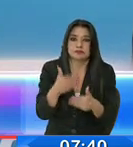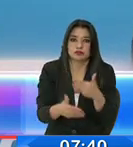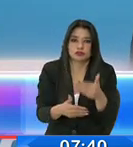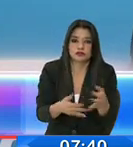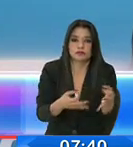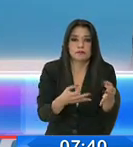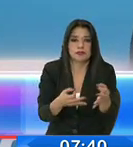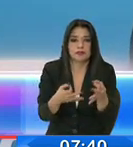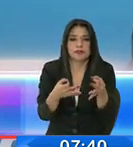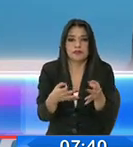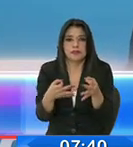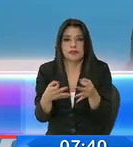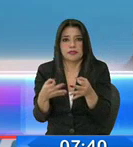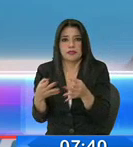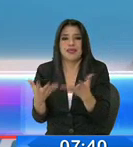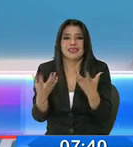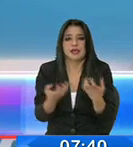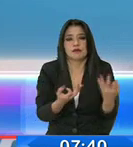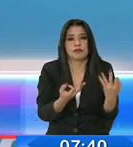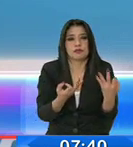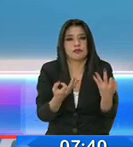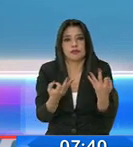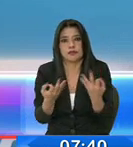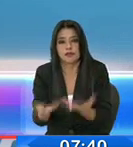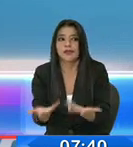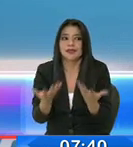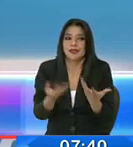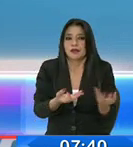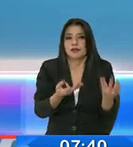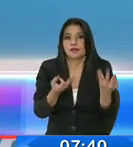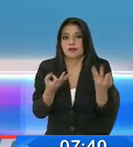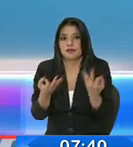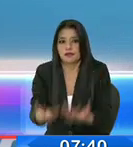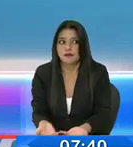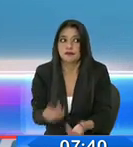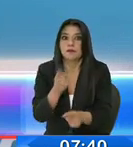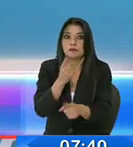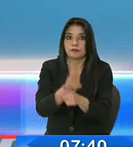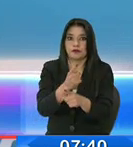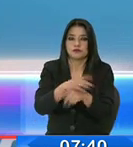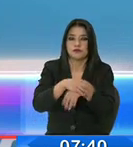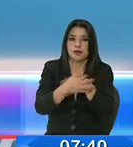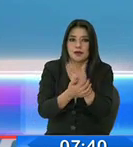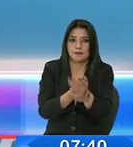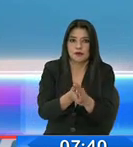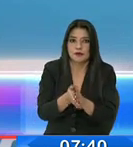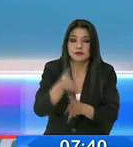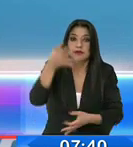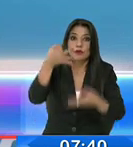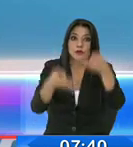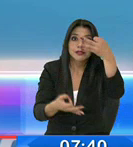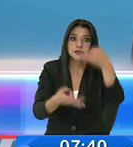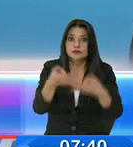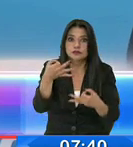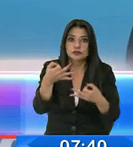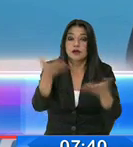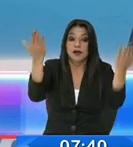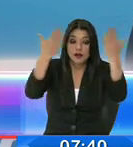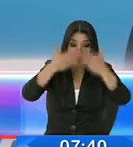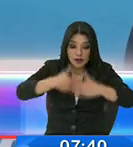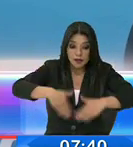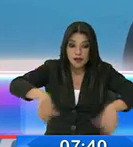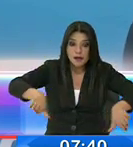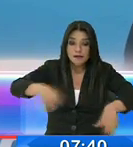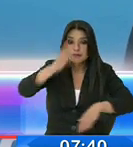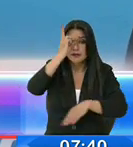se prolongue lo más indefinidamente que puedan y de esa manera el juicio no concluía con